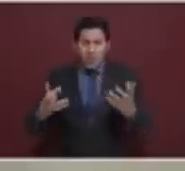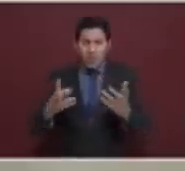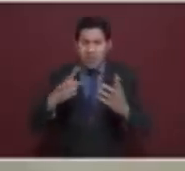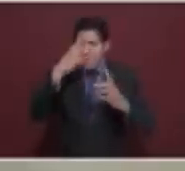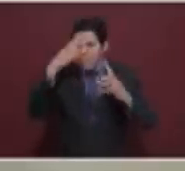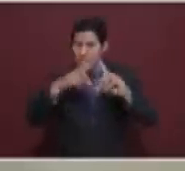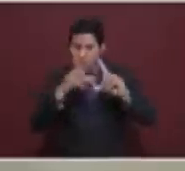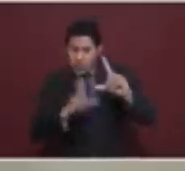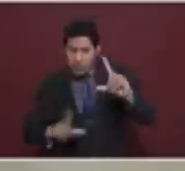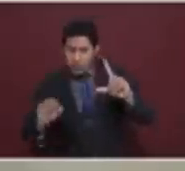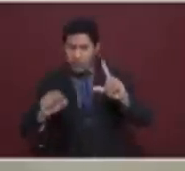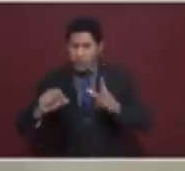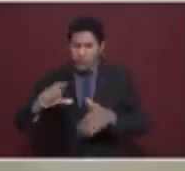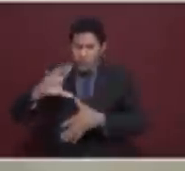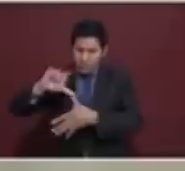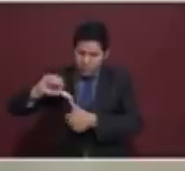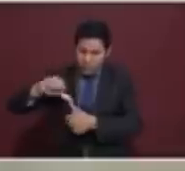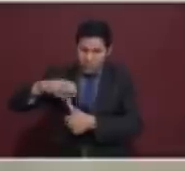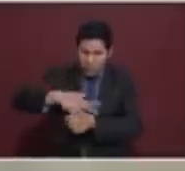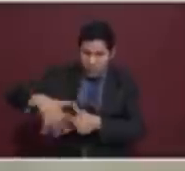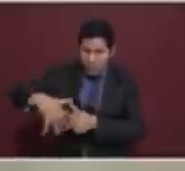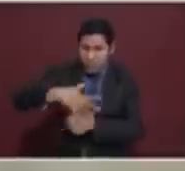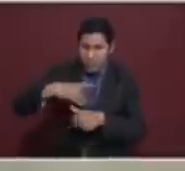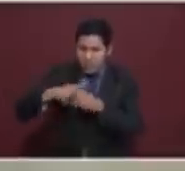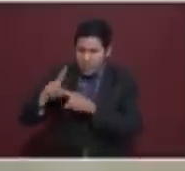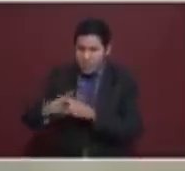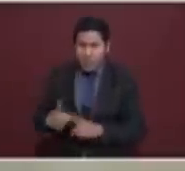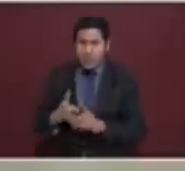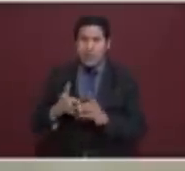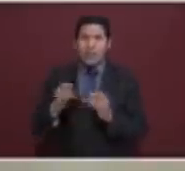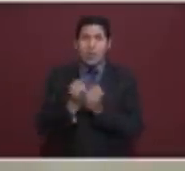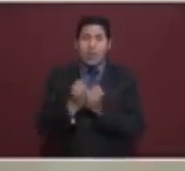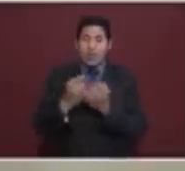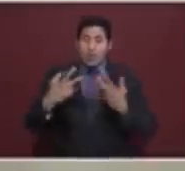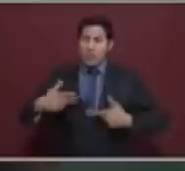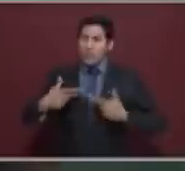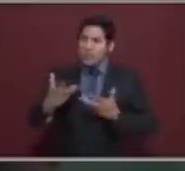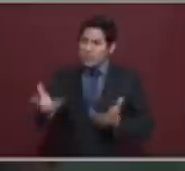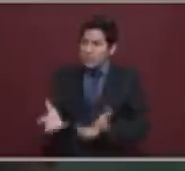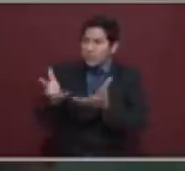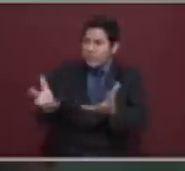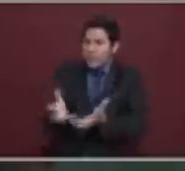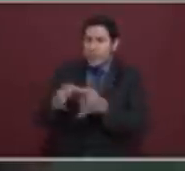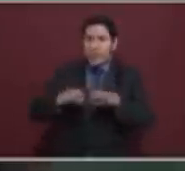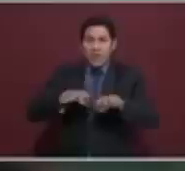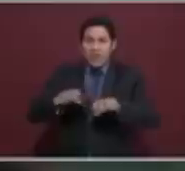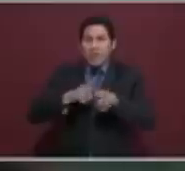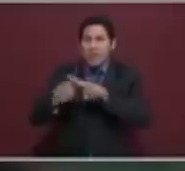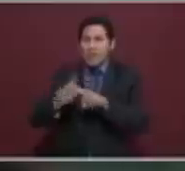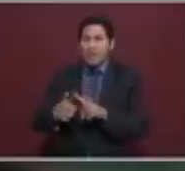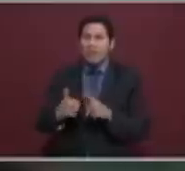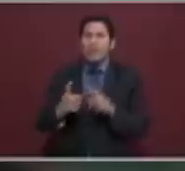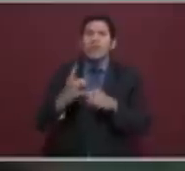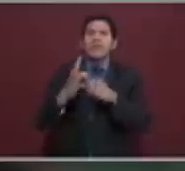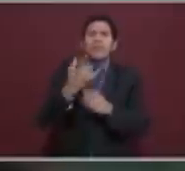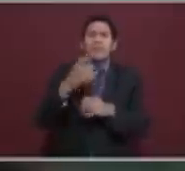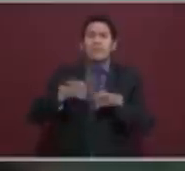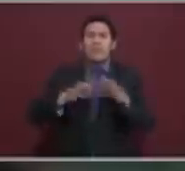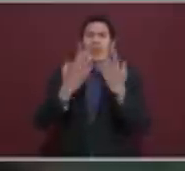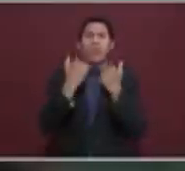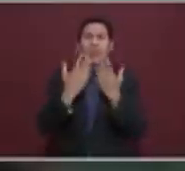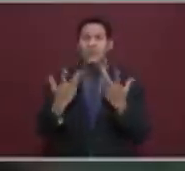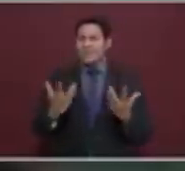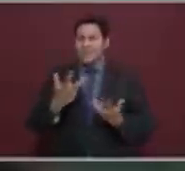mexico que la gente tenga trabajo que no se vea obligada a emigrar